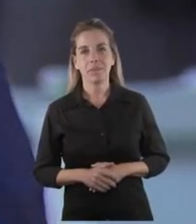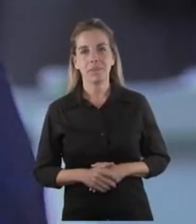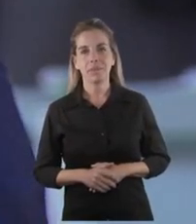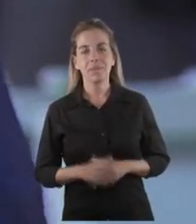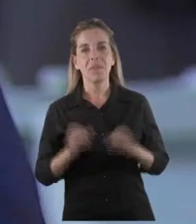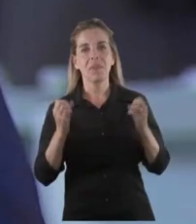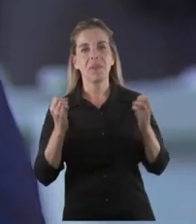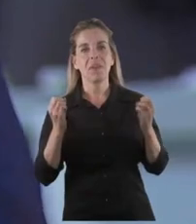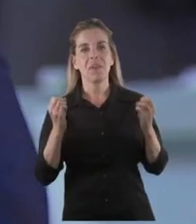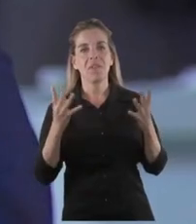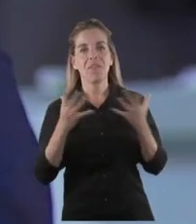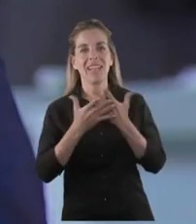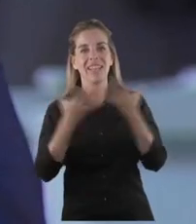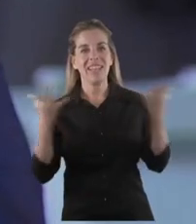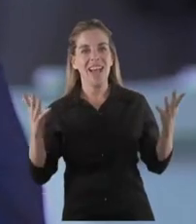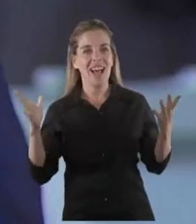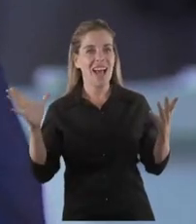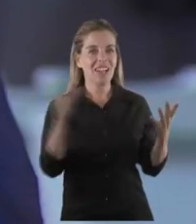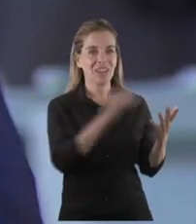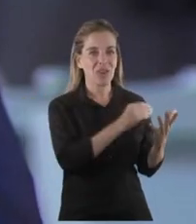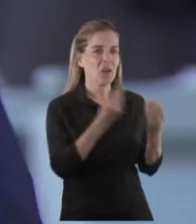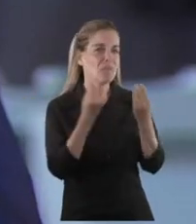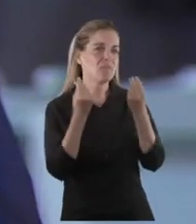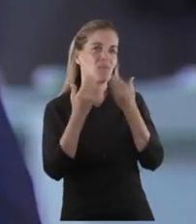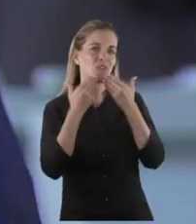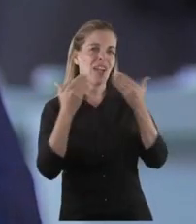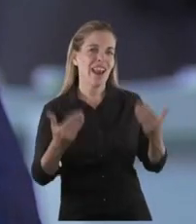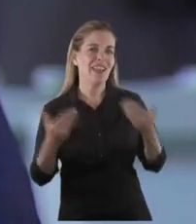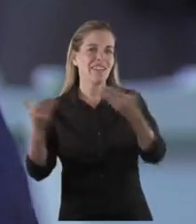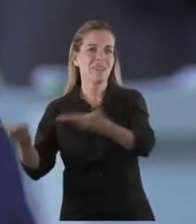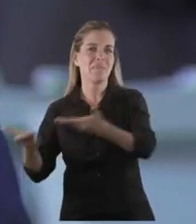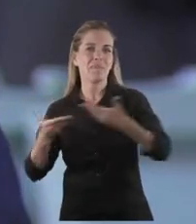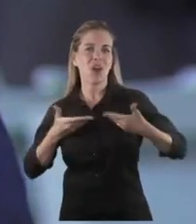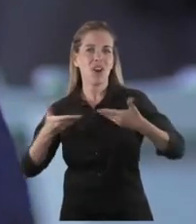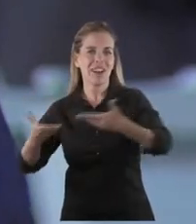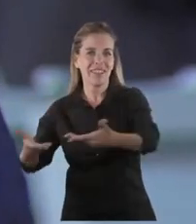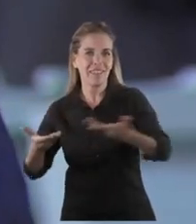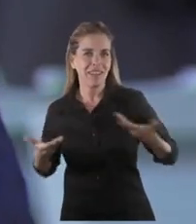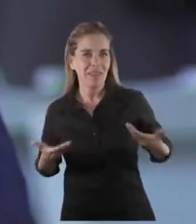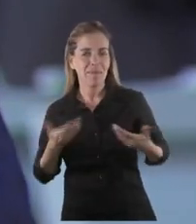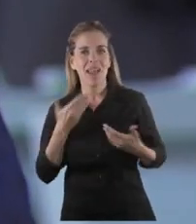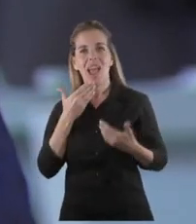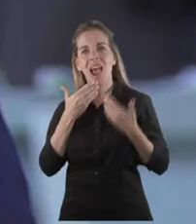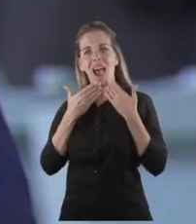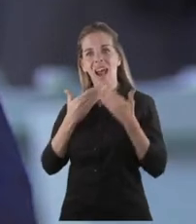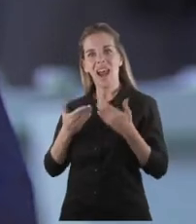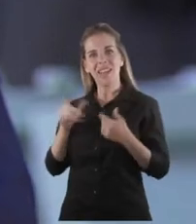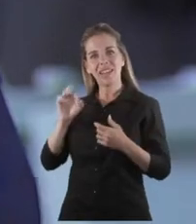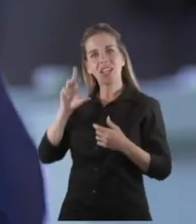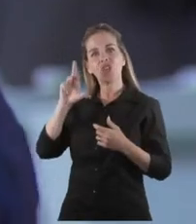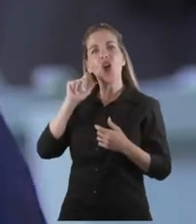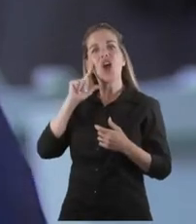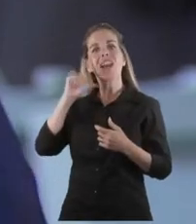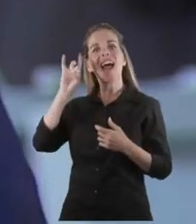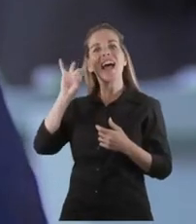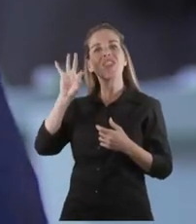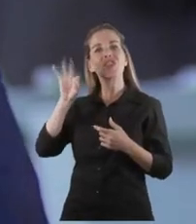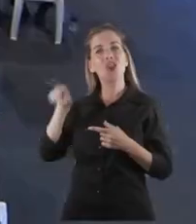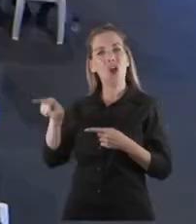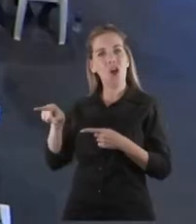Bueno, buen día a todos y todas. Gracias por recibirme aquí. Gracias, Orlando, por recibirme en tu casa.